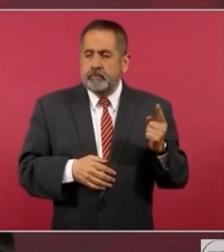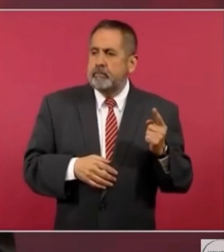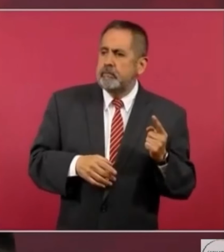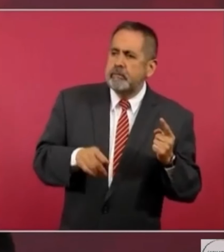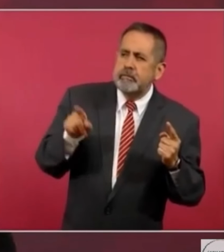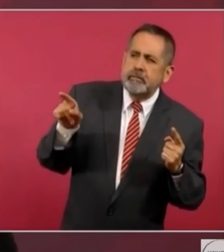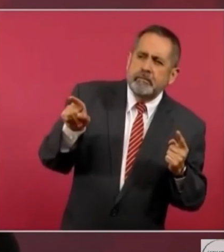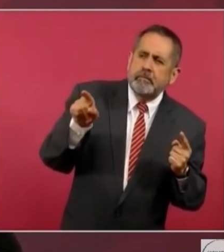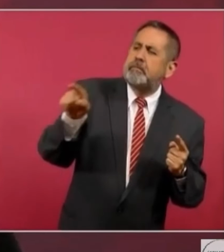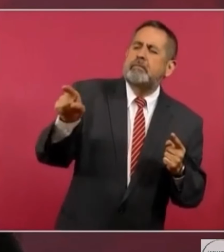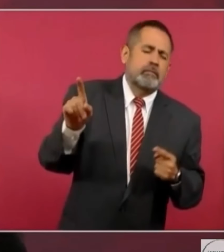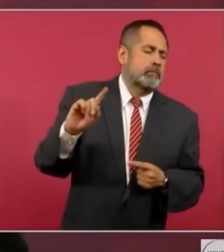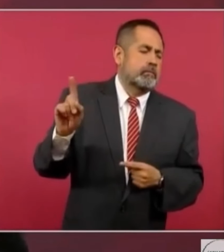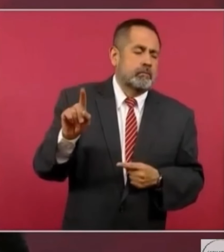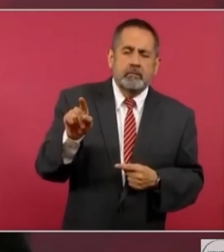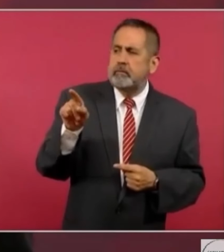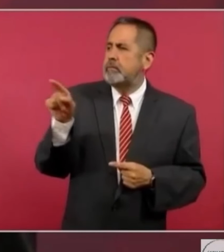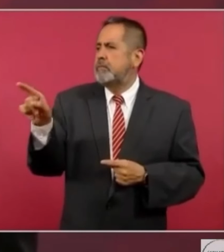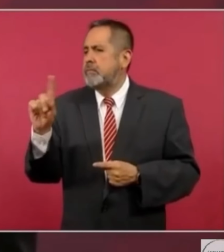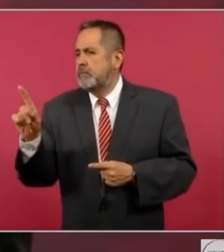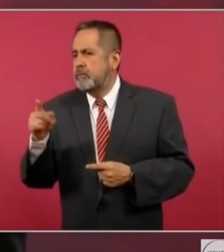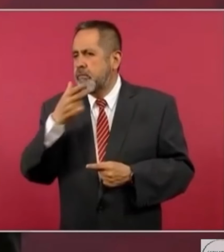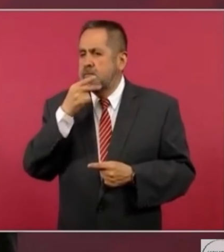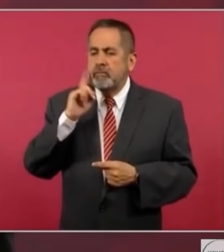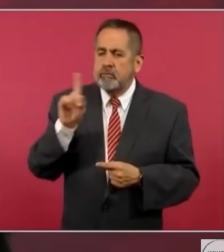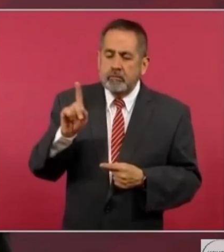miembro del jurado o a una miembro del jurado, hay que